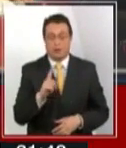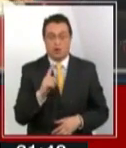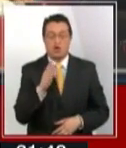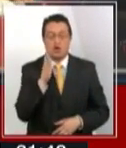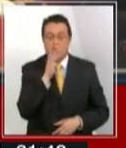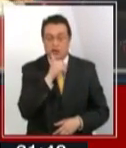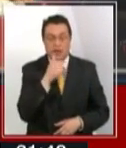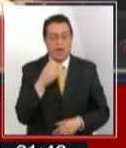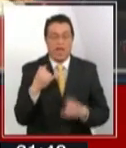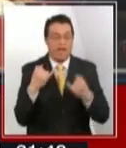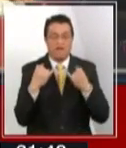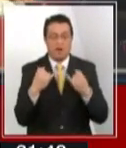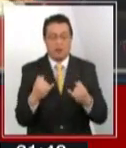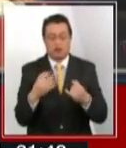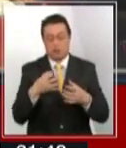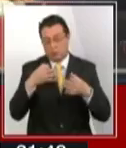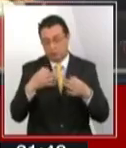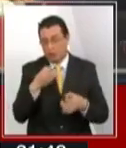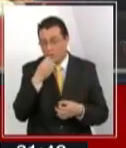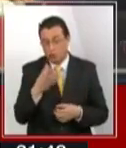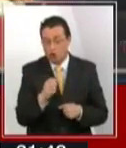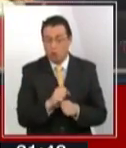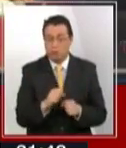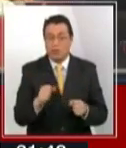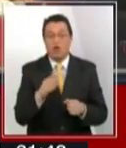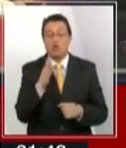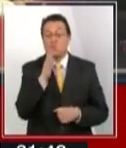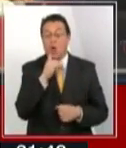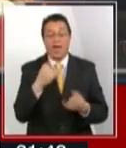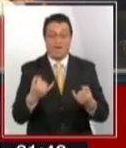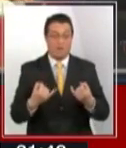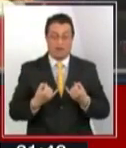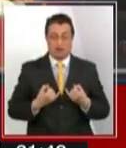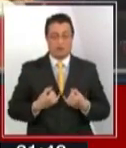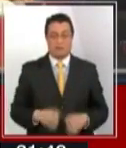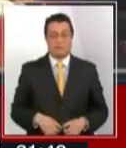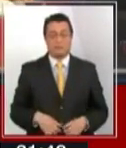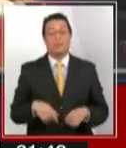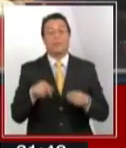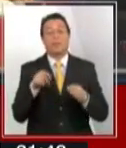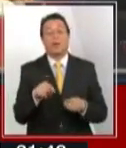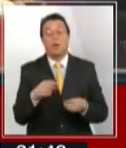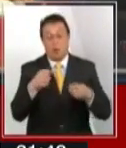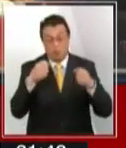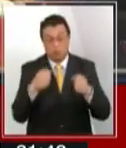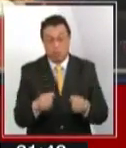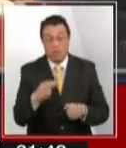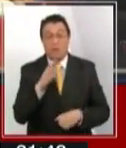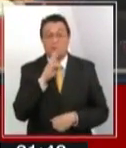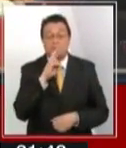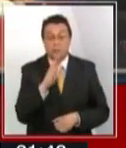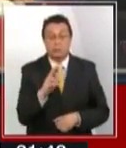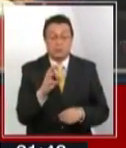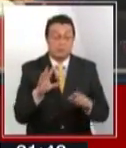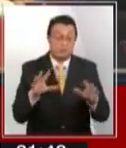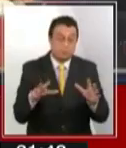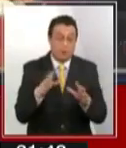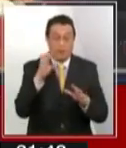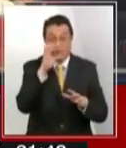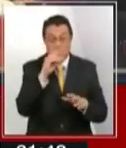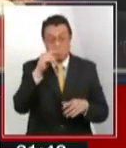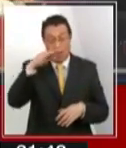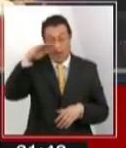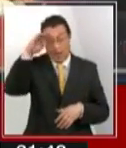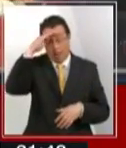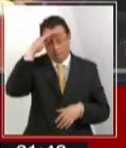para responder adecuadamente su pregunta, ¿no? Uno puede responderle, intentar una respuesta desde la experiencia. Yo